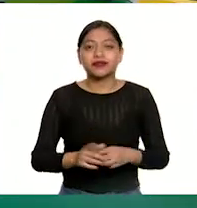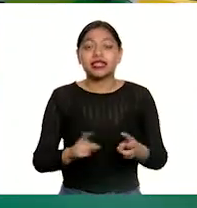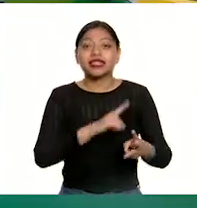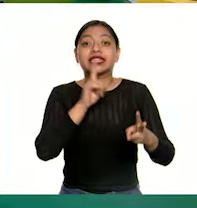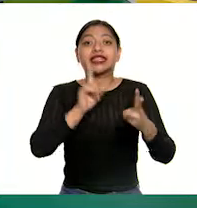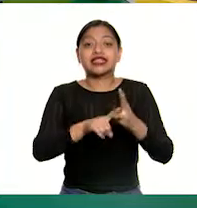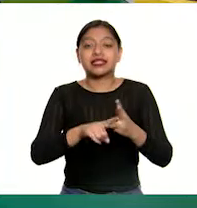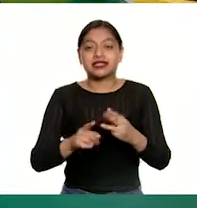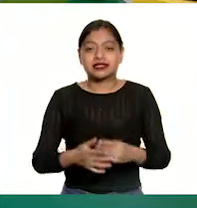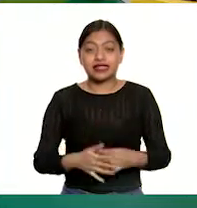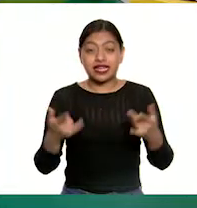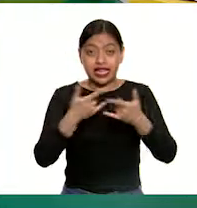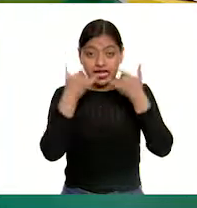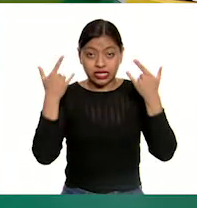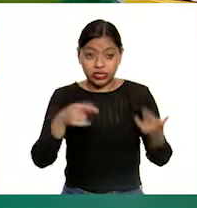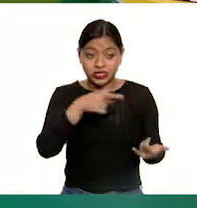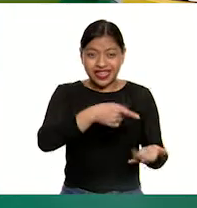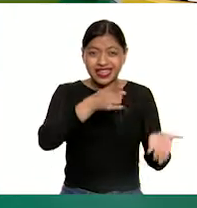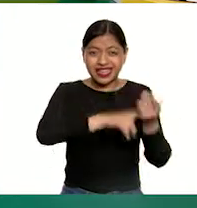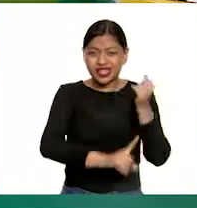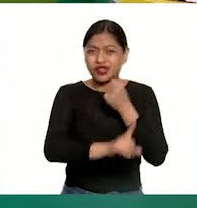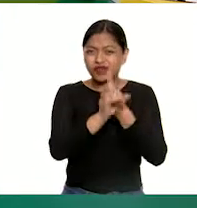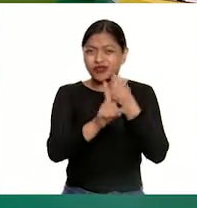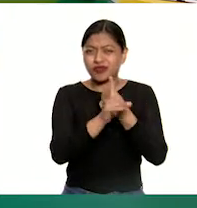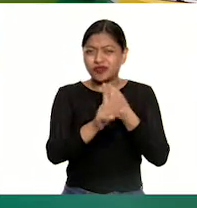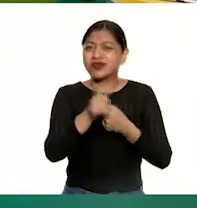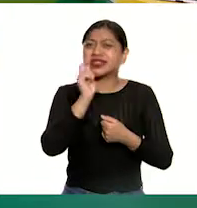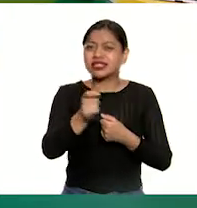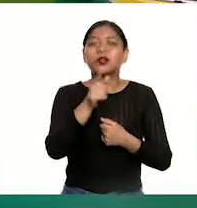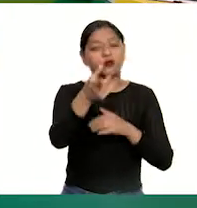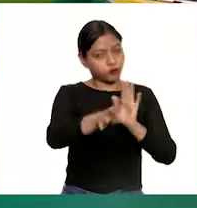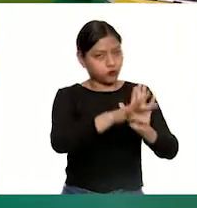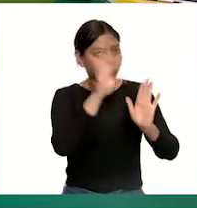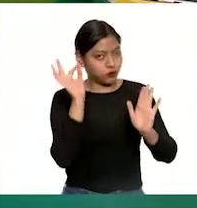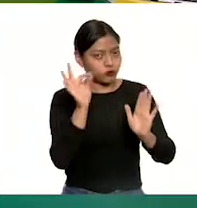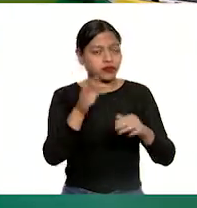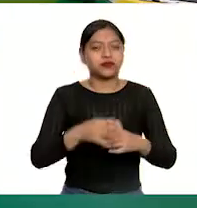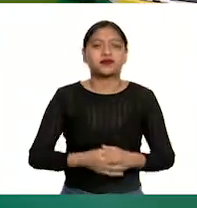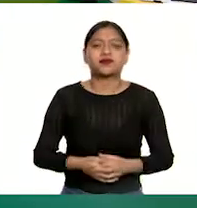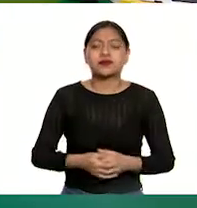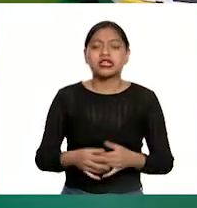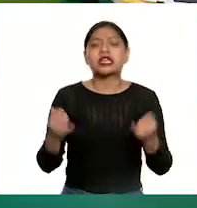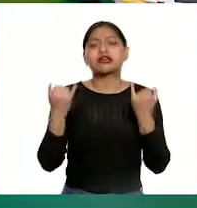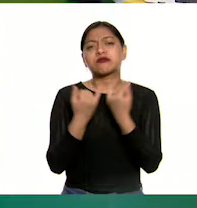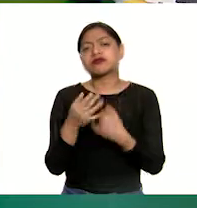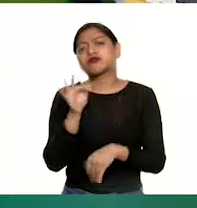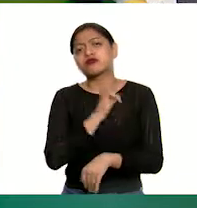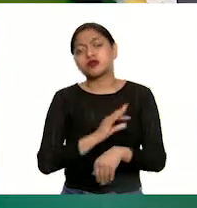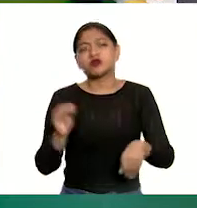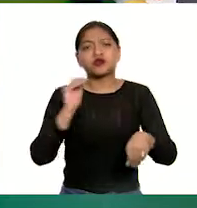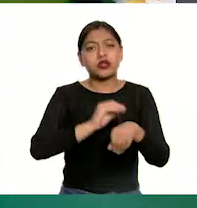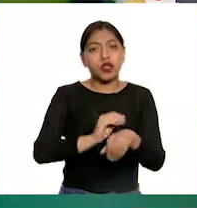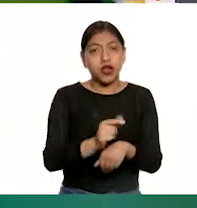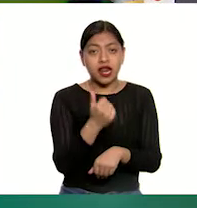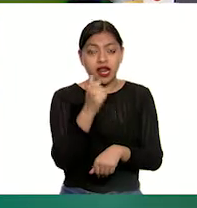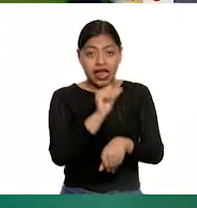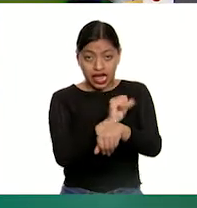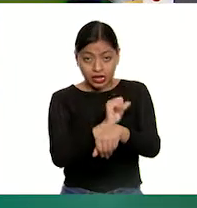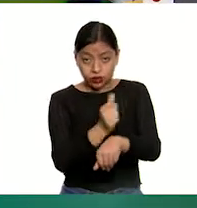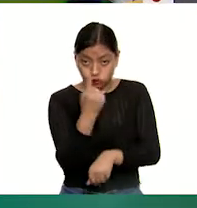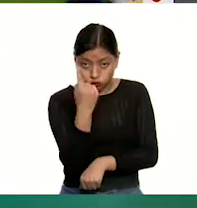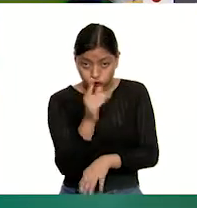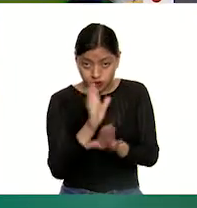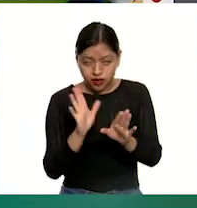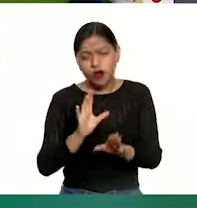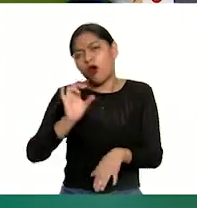Número 3, el problema al que se va a enfrentar nuestro personaje. También podemos incluir otros personajes que le pueden ayudar